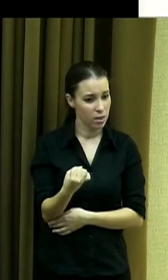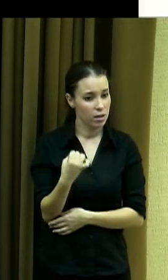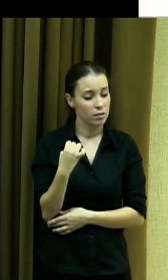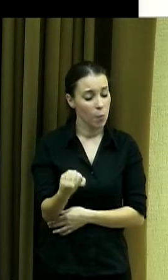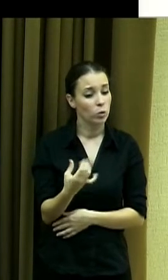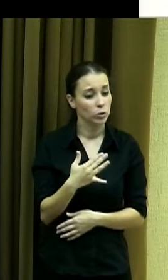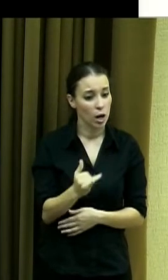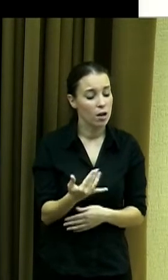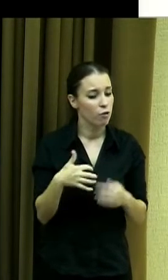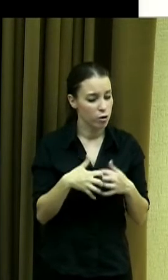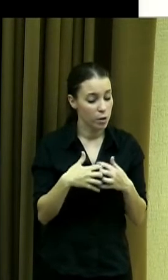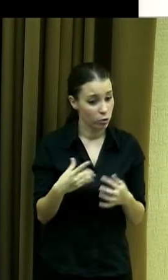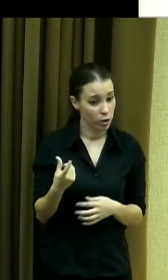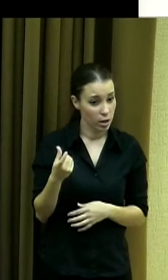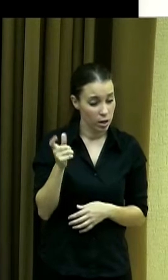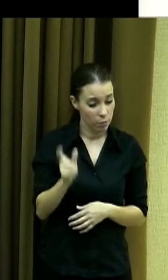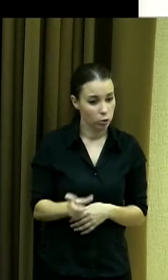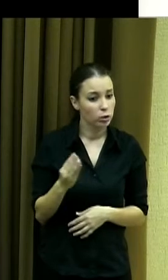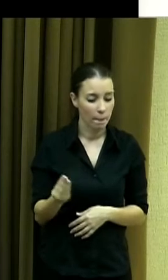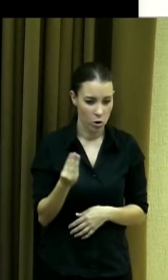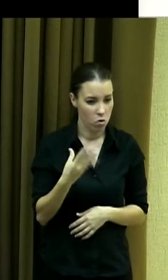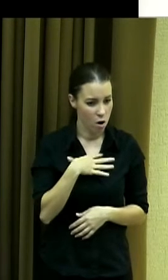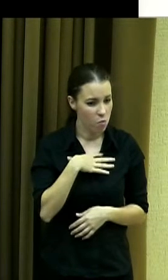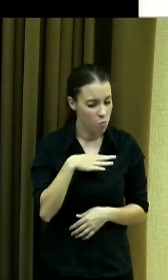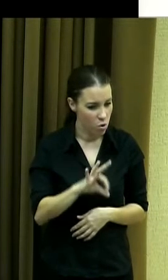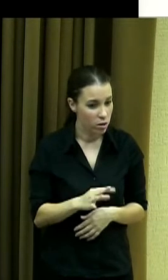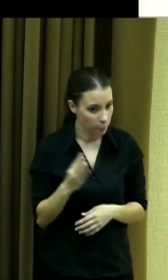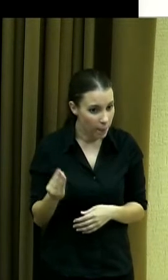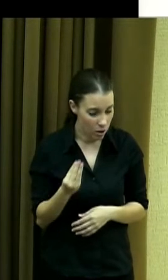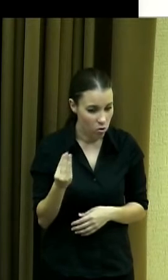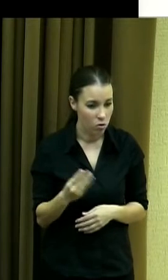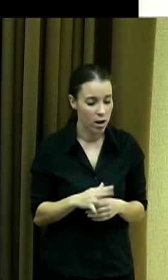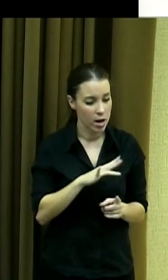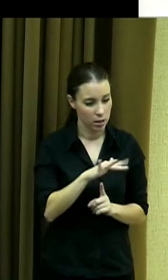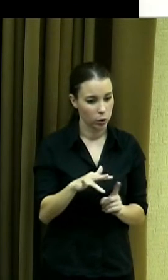persona de hecho, mejora de forma significativa en su entorno.